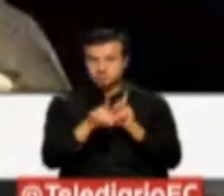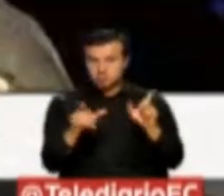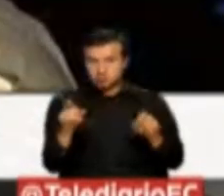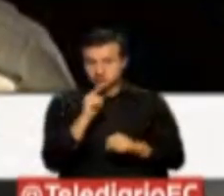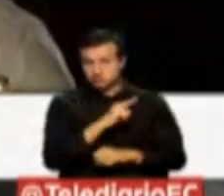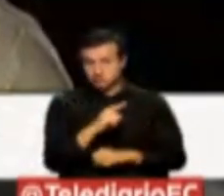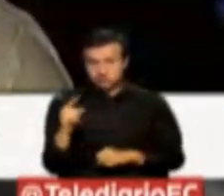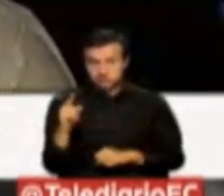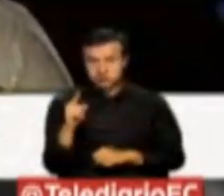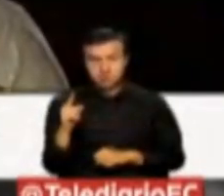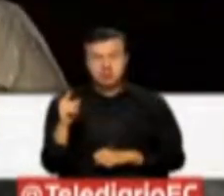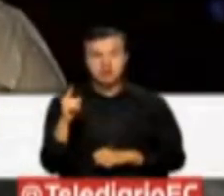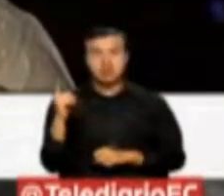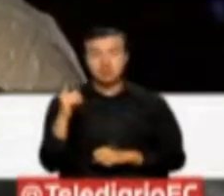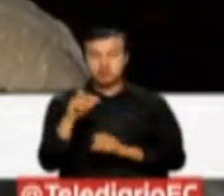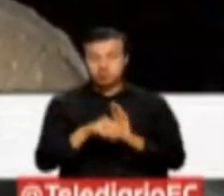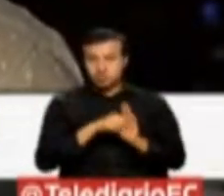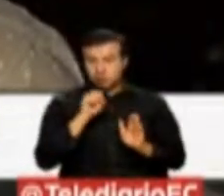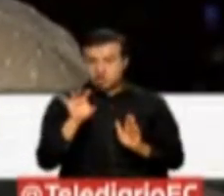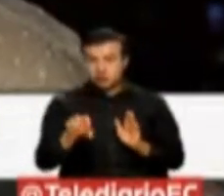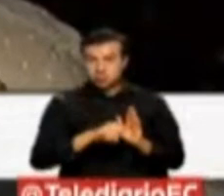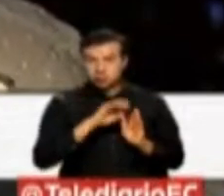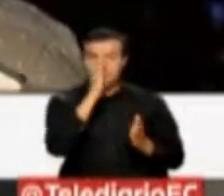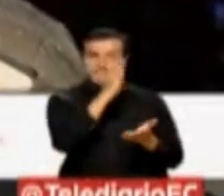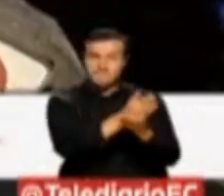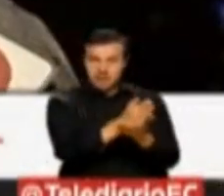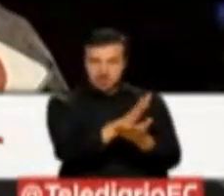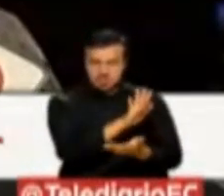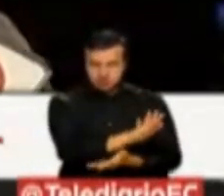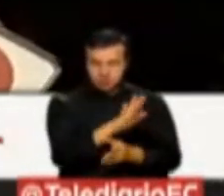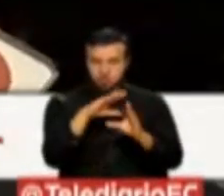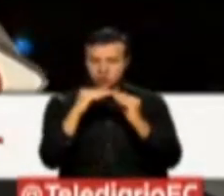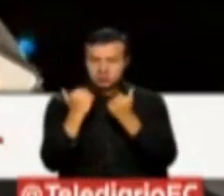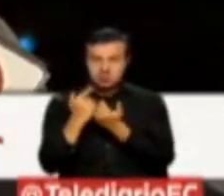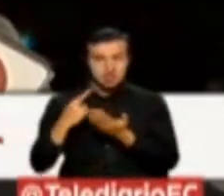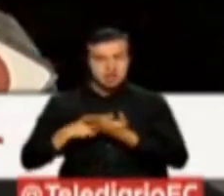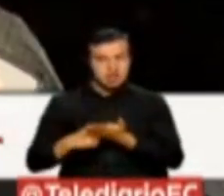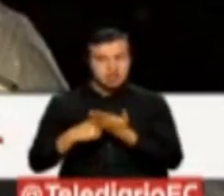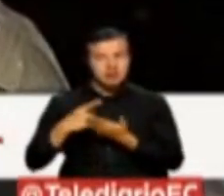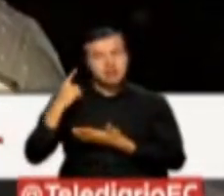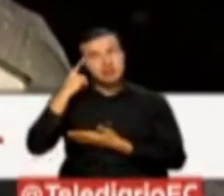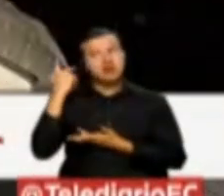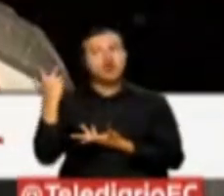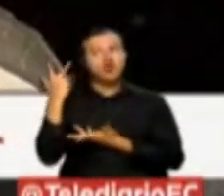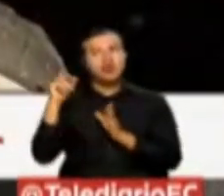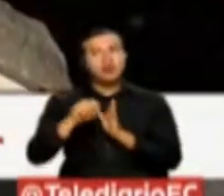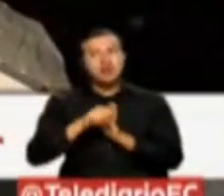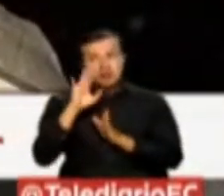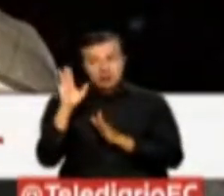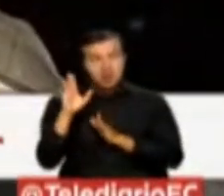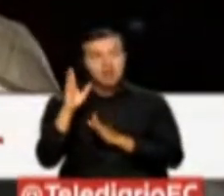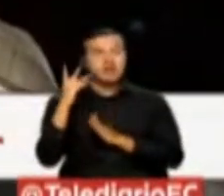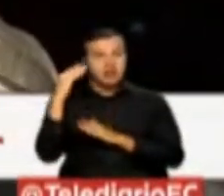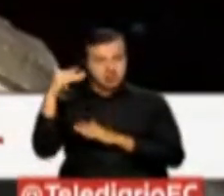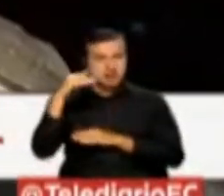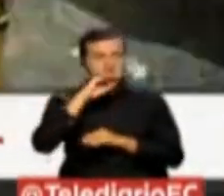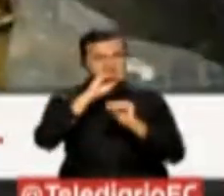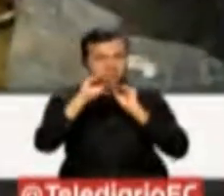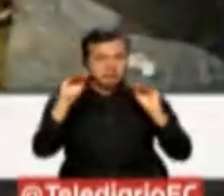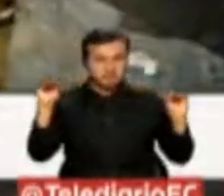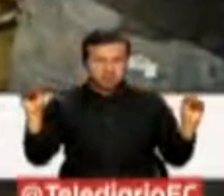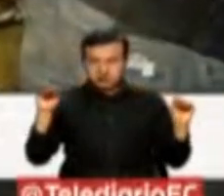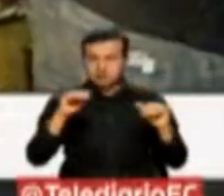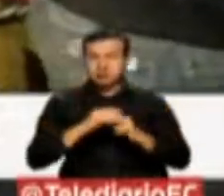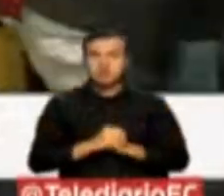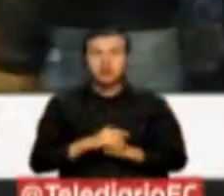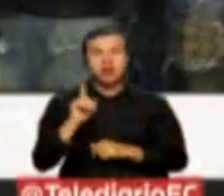vulnerables. Paremos del tema de donaciones hasta que la mesa respectiva del COE Metropolitano active el canal correspondiente. Pero